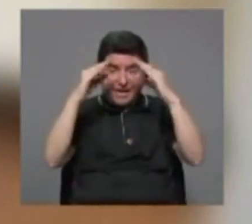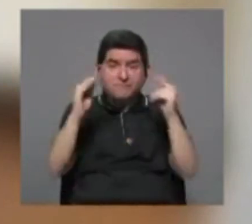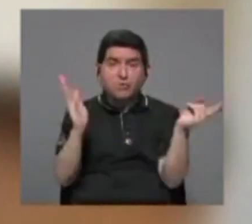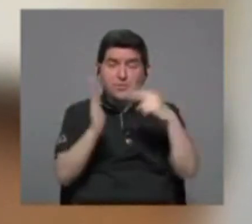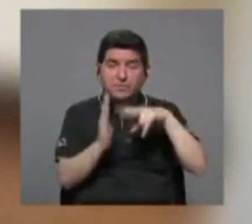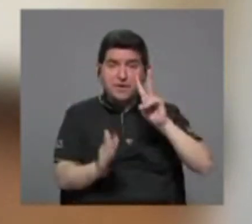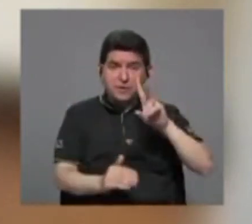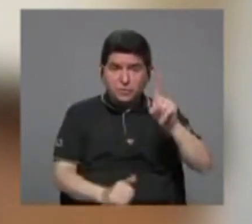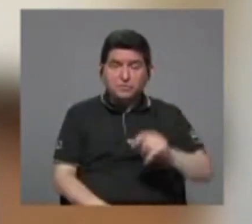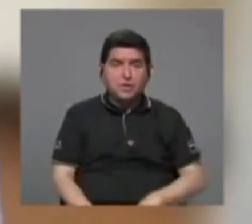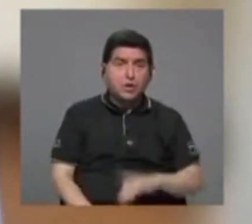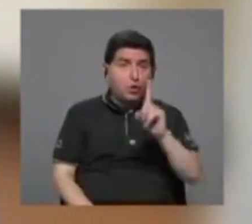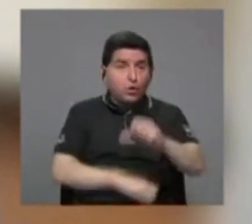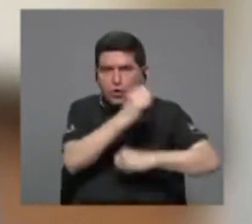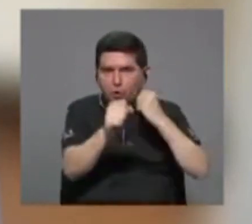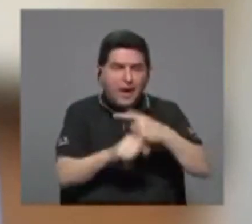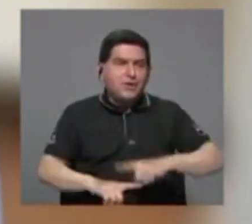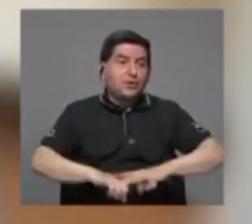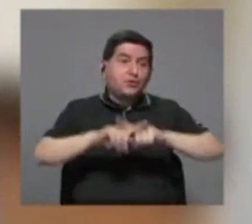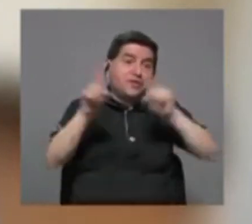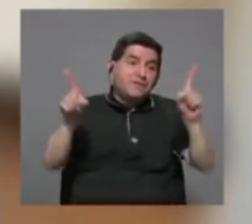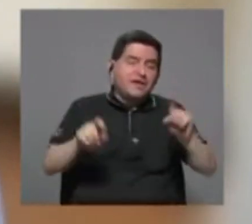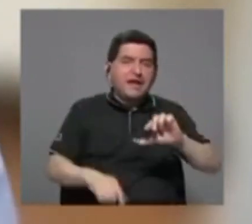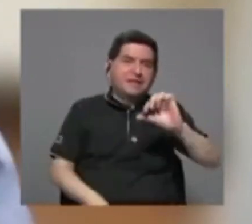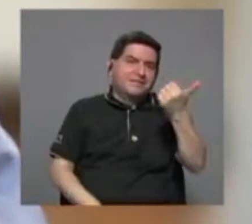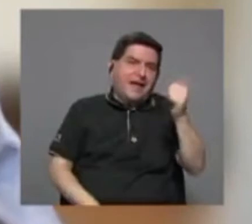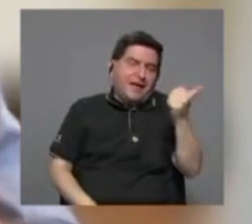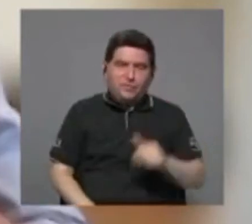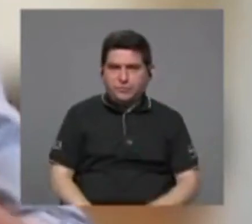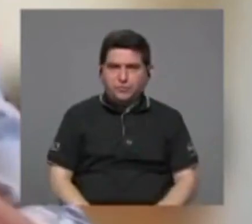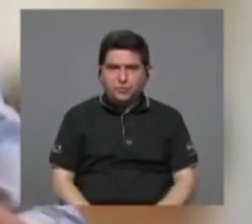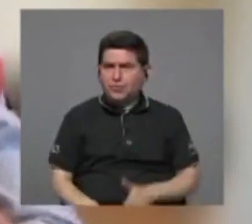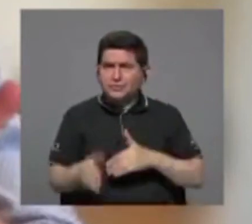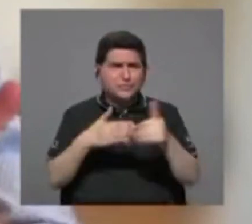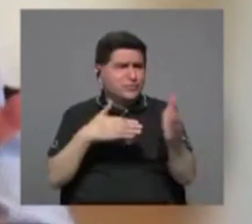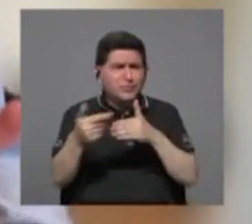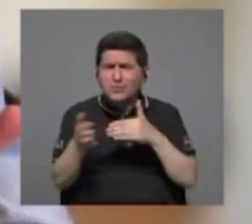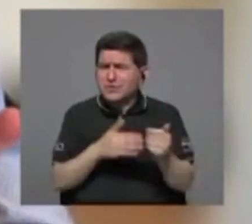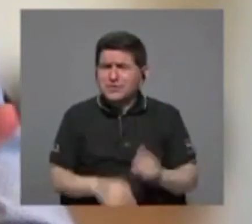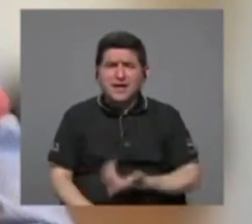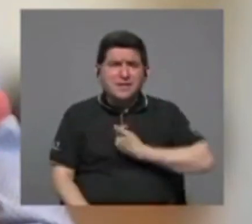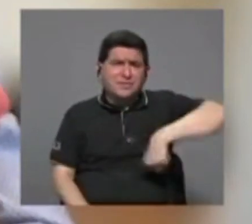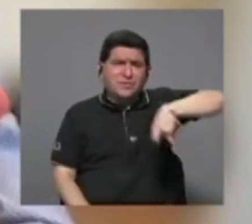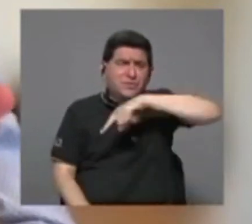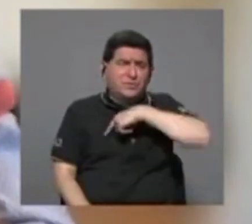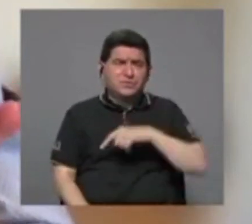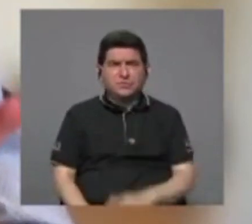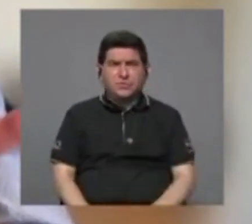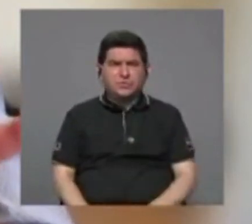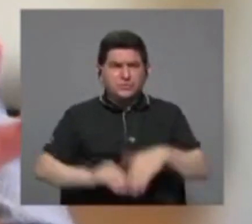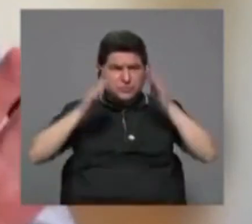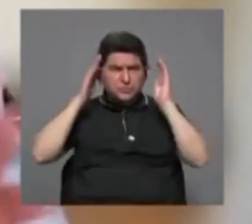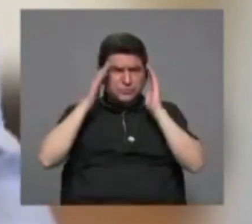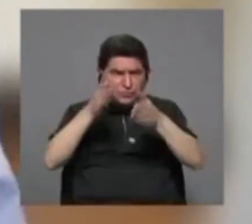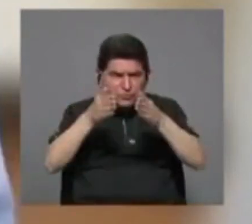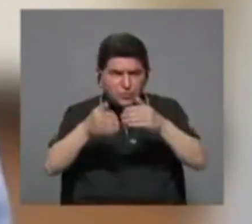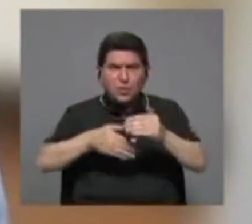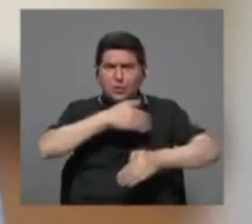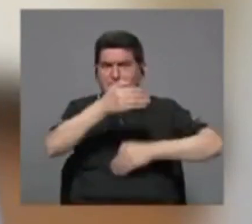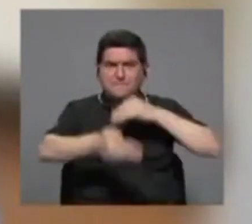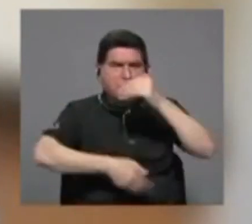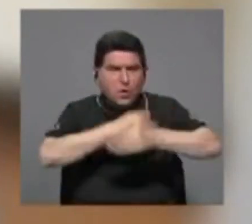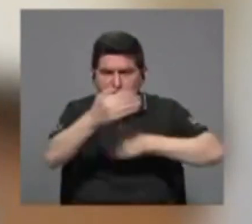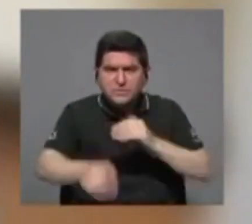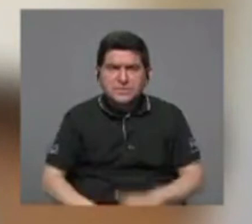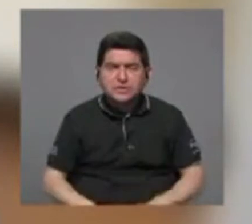2021 o un informe de un año es muy distinto a los anteriores, pese a que estamos viendo sobre los procesos